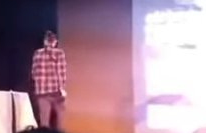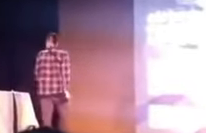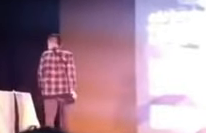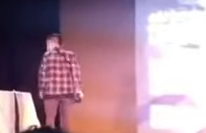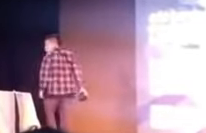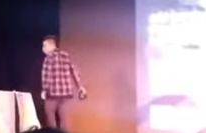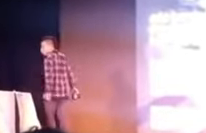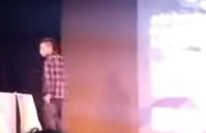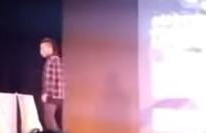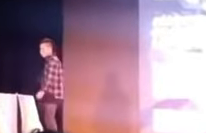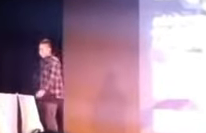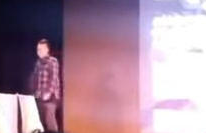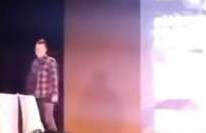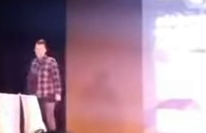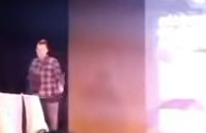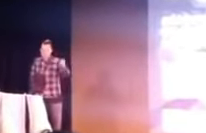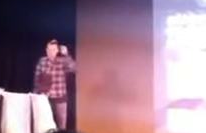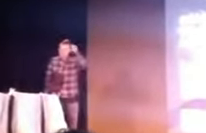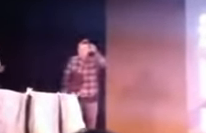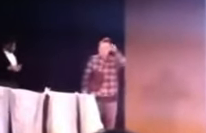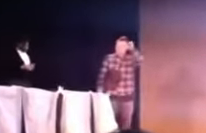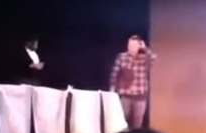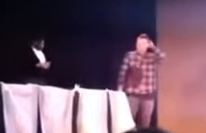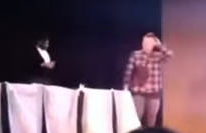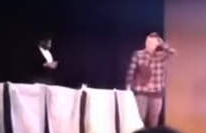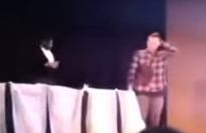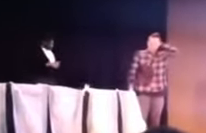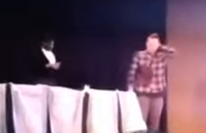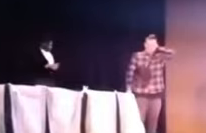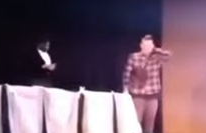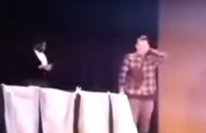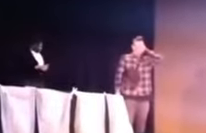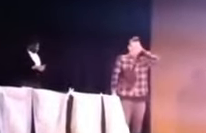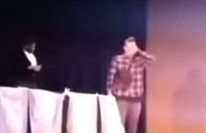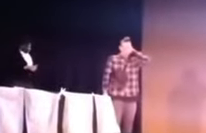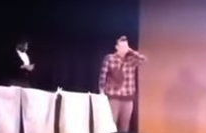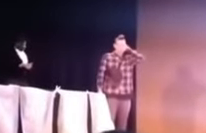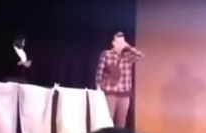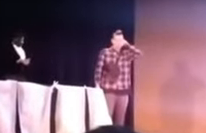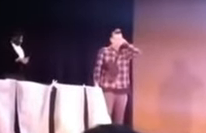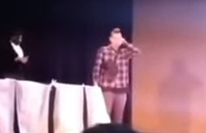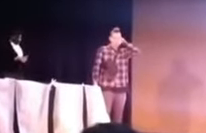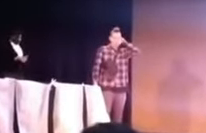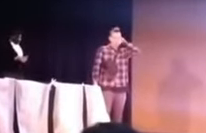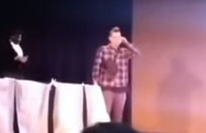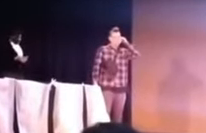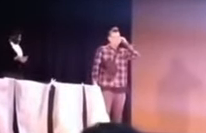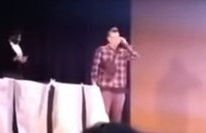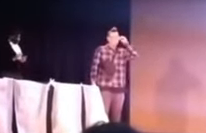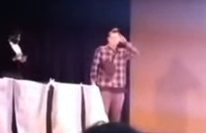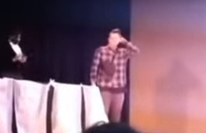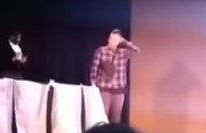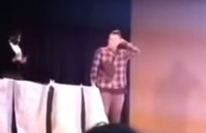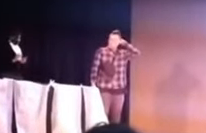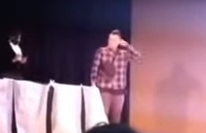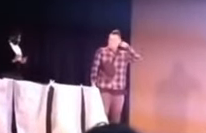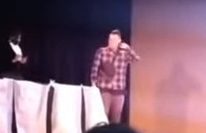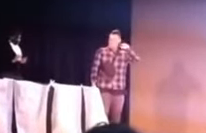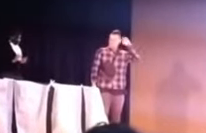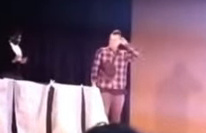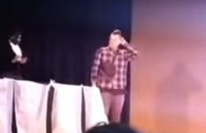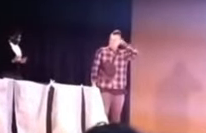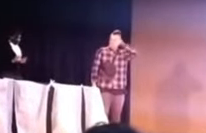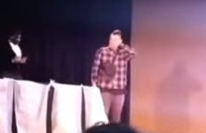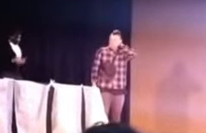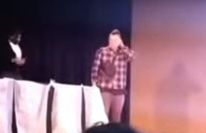Vamos a darle la bienvenida en principio a quienes son de algún modo responsables de todo esto y de ayudar a que todas